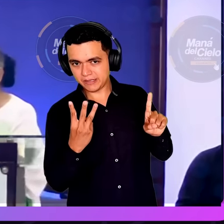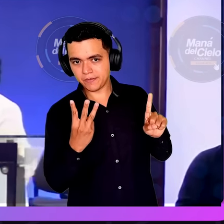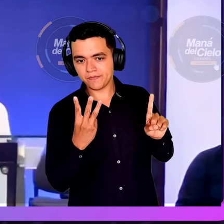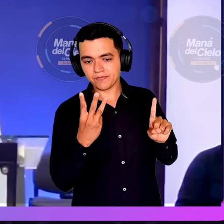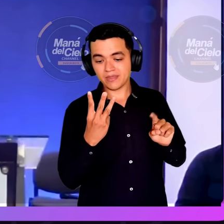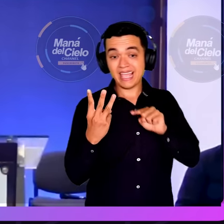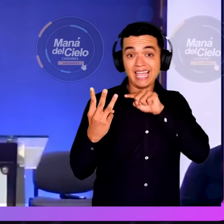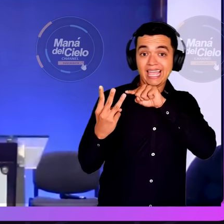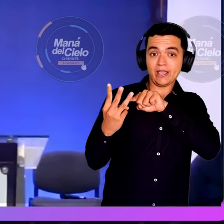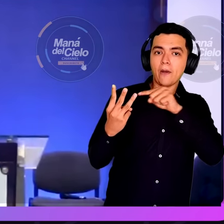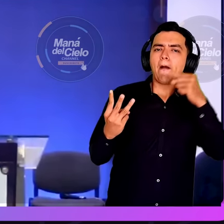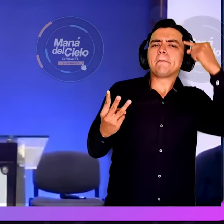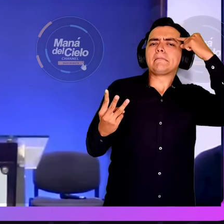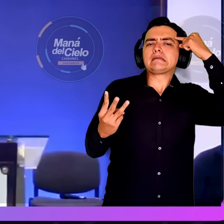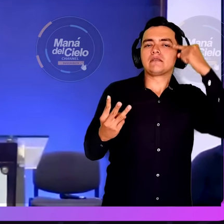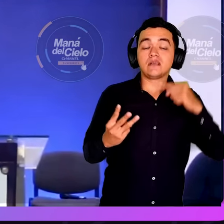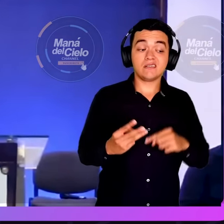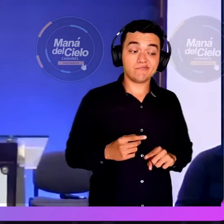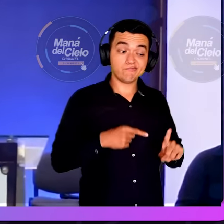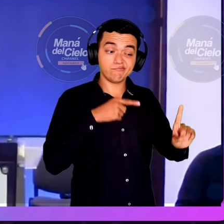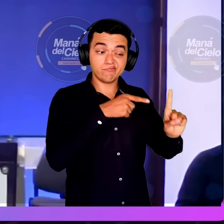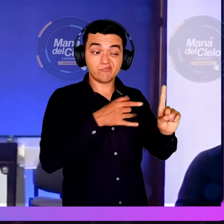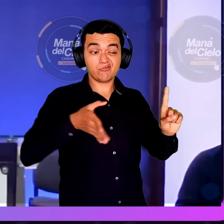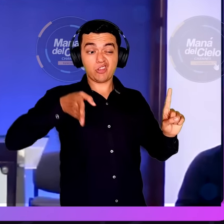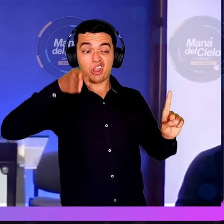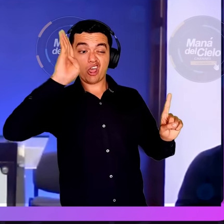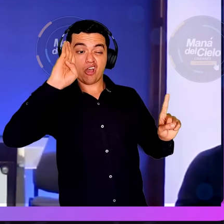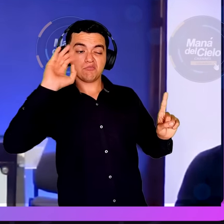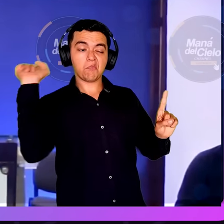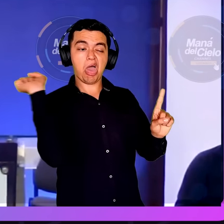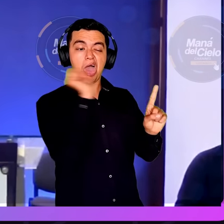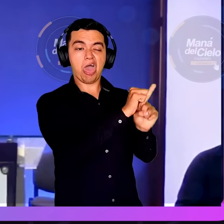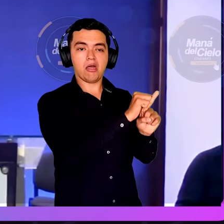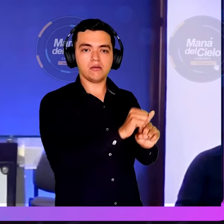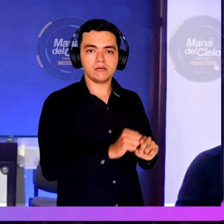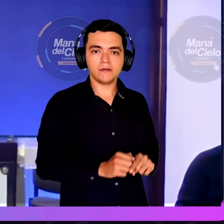Job. El día que yo me encontré con esa oración, dije, Dios,